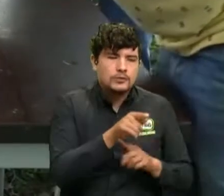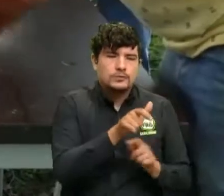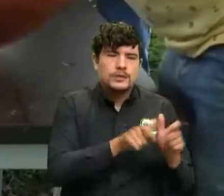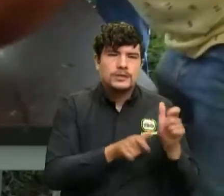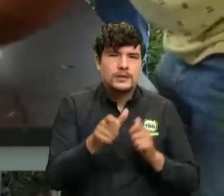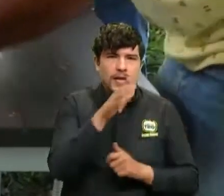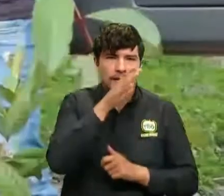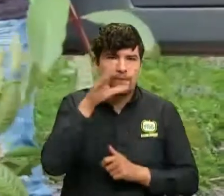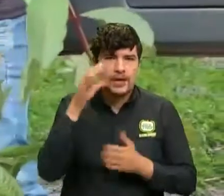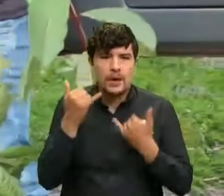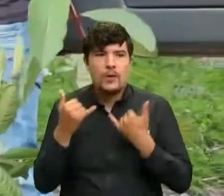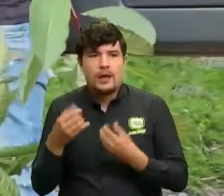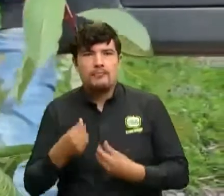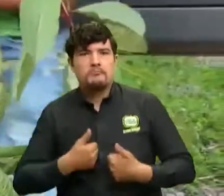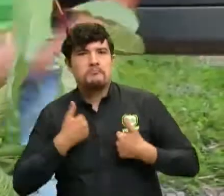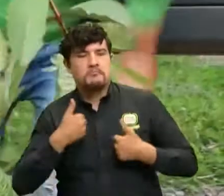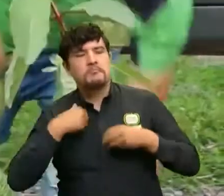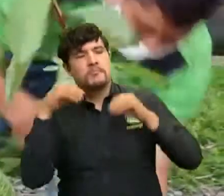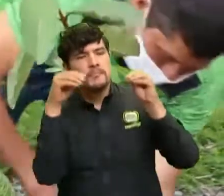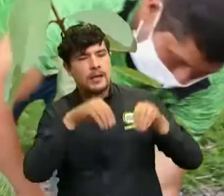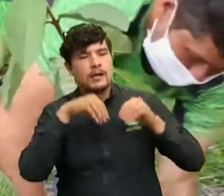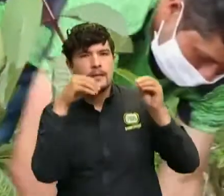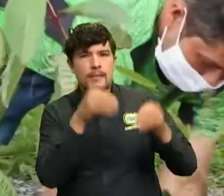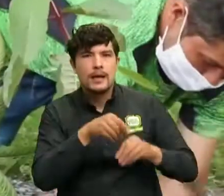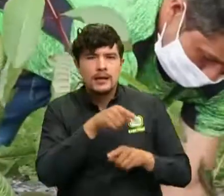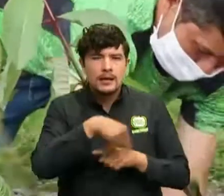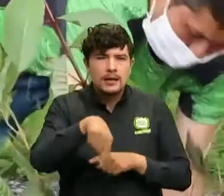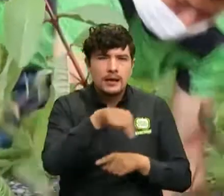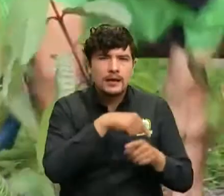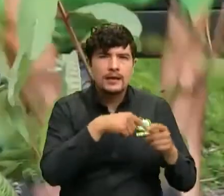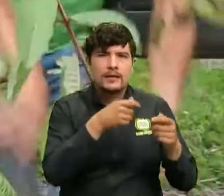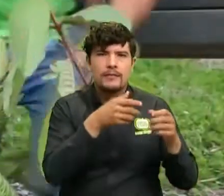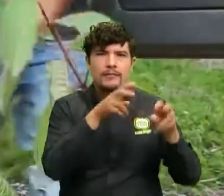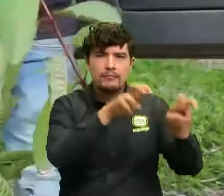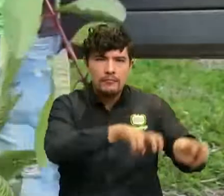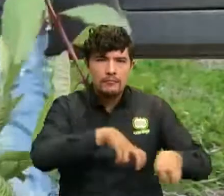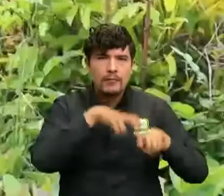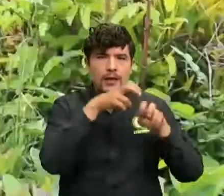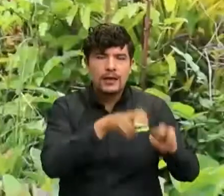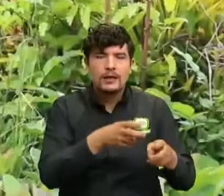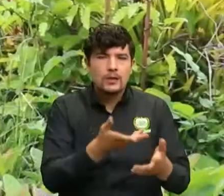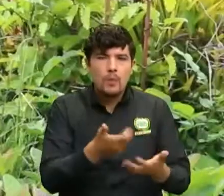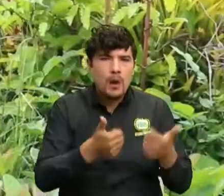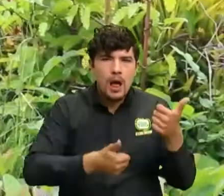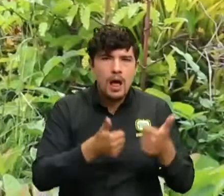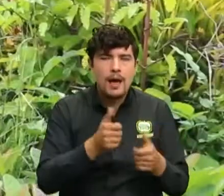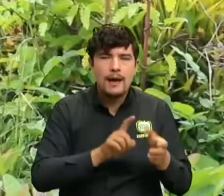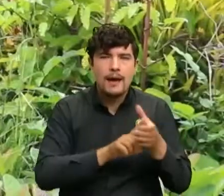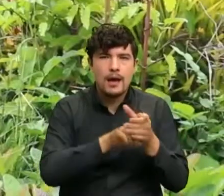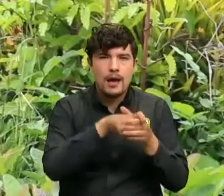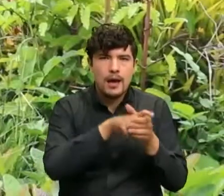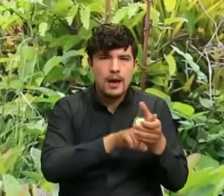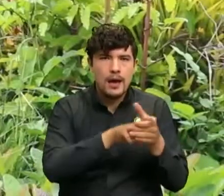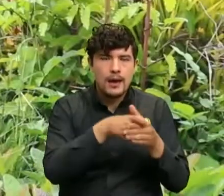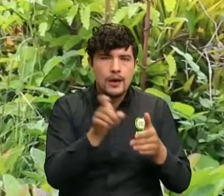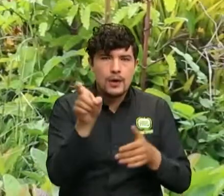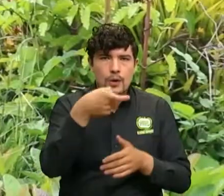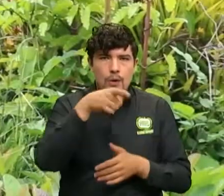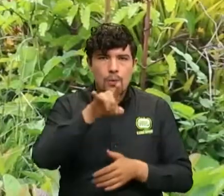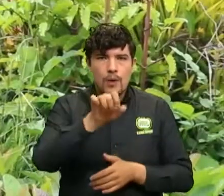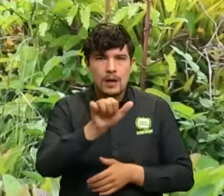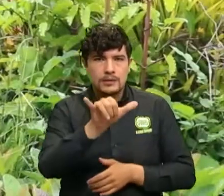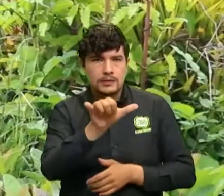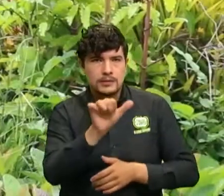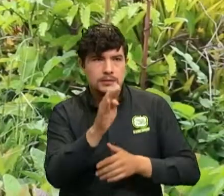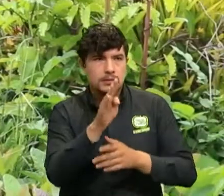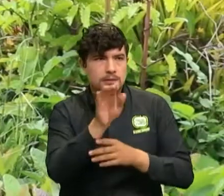cuidado y producción de guayaba tecnificada para ser vendida a los fabricantes de bocadillos de la región. Realizamos una entrega muy importante